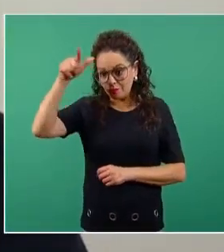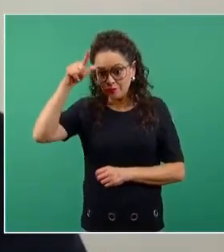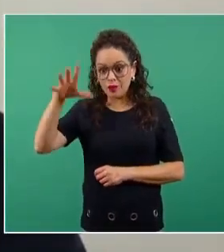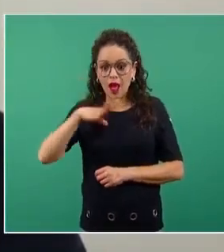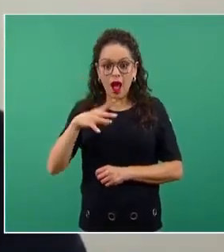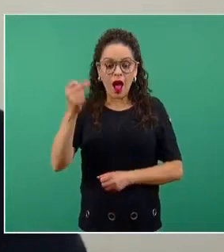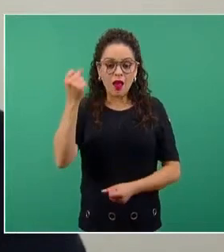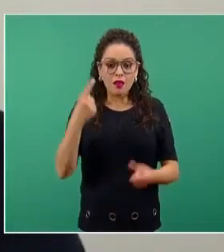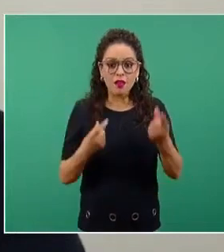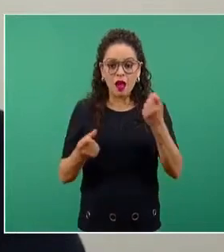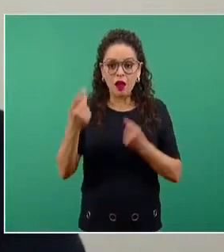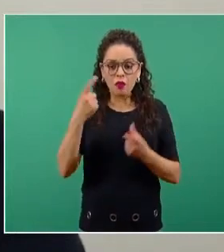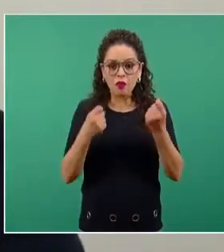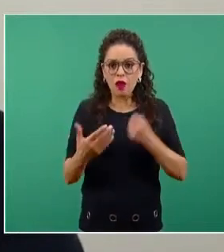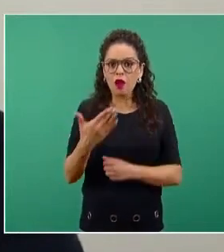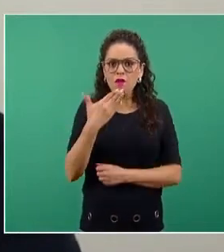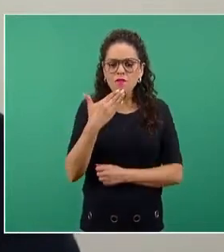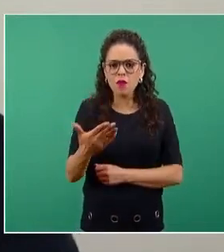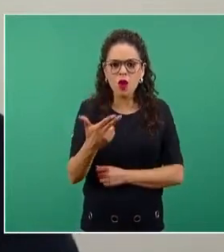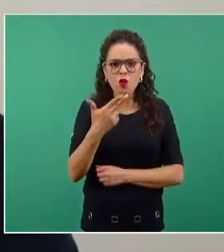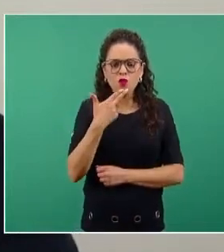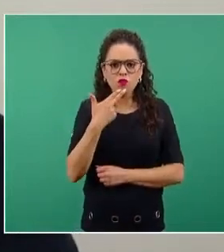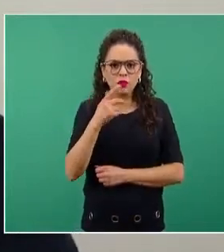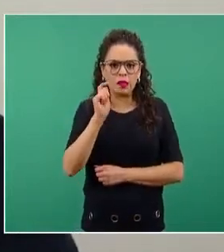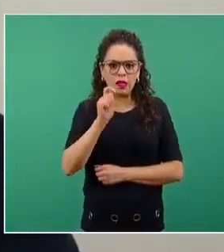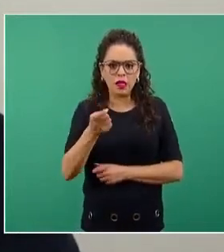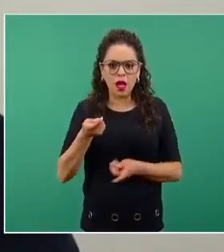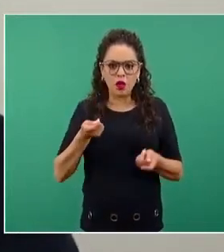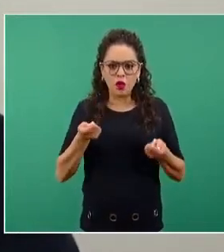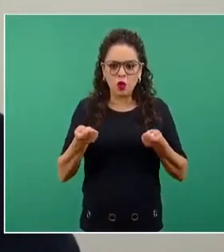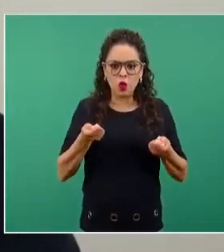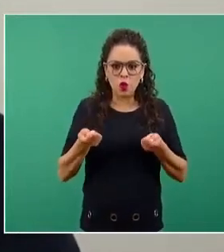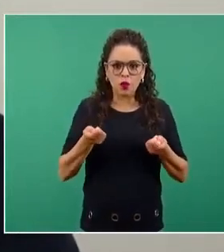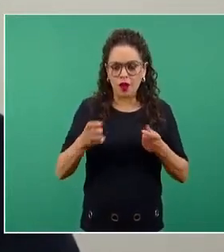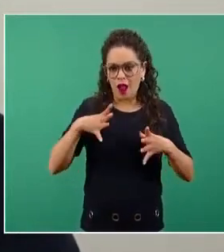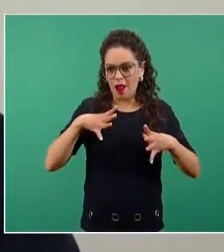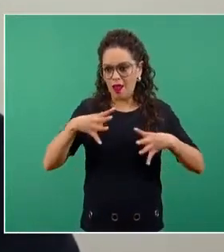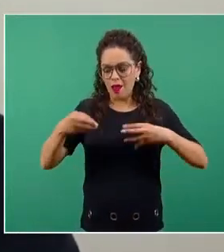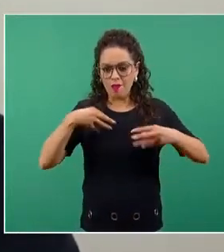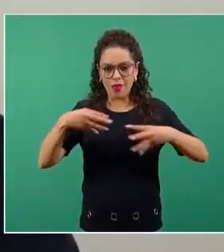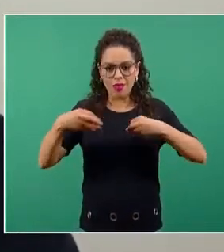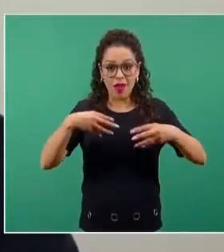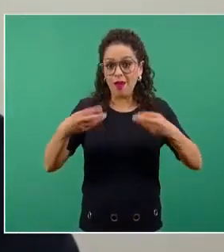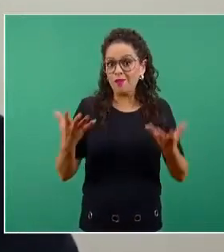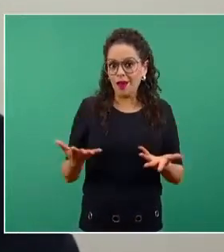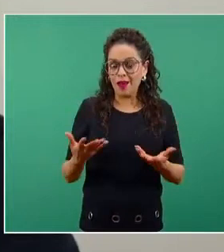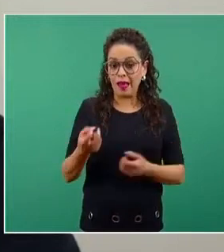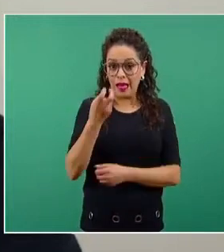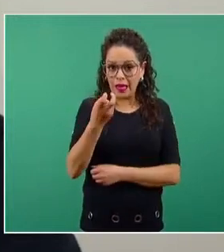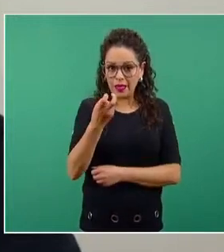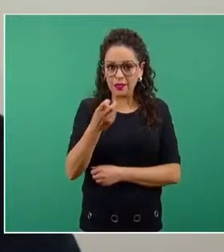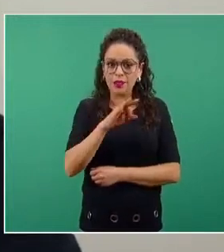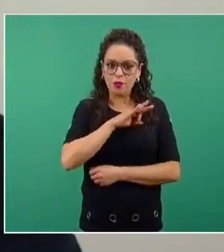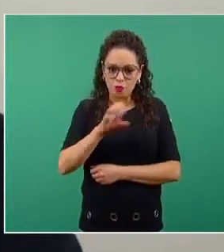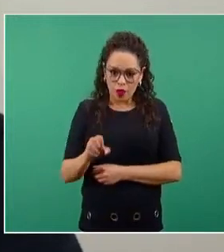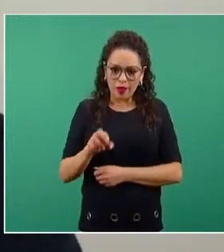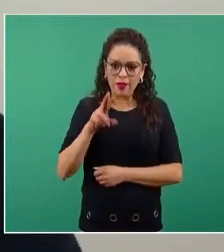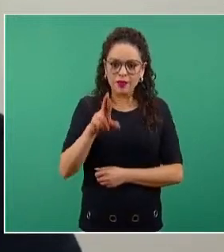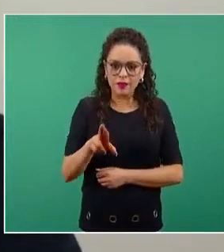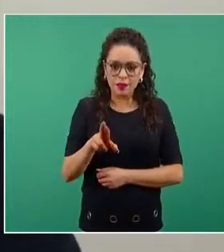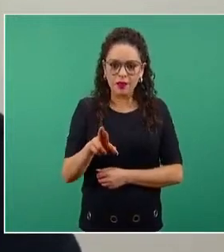logrado excelentes resultados en el control de su epidemia y entonces creo que tienen mucho